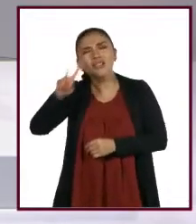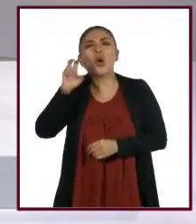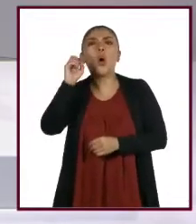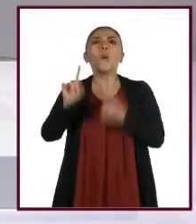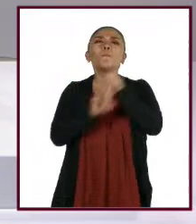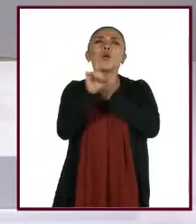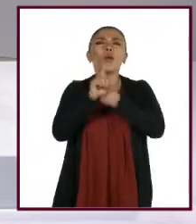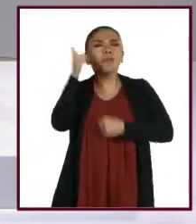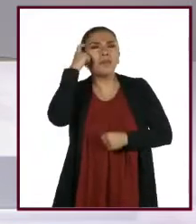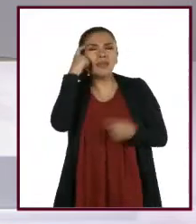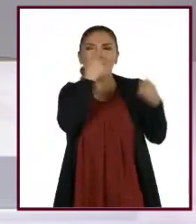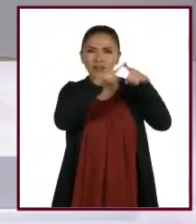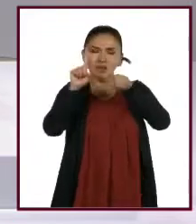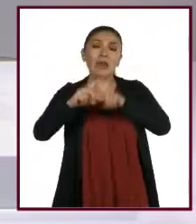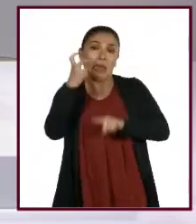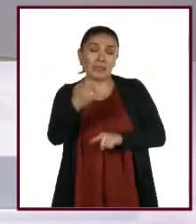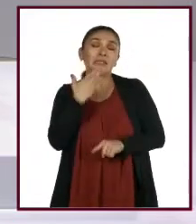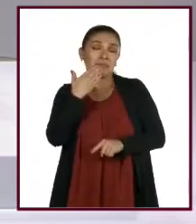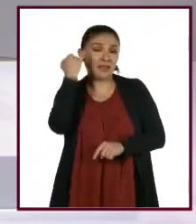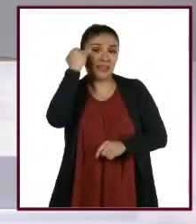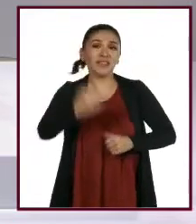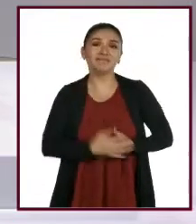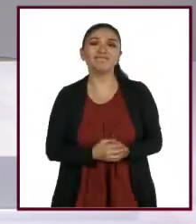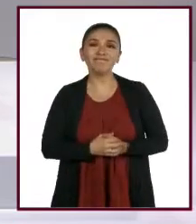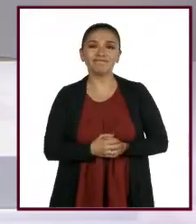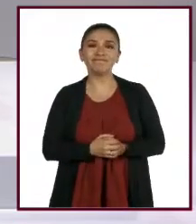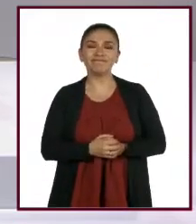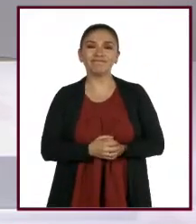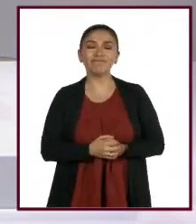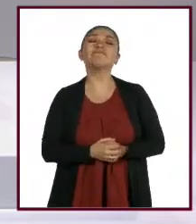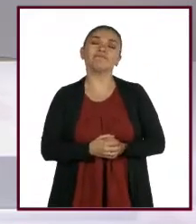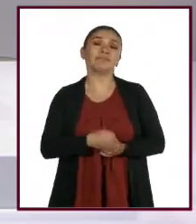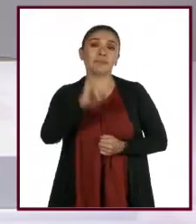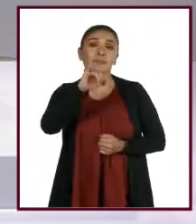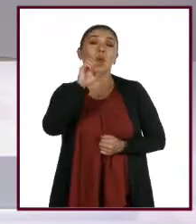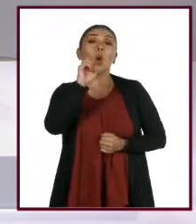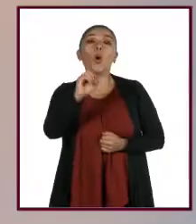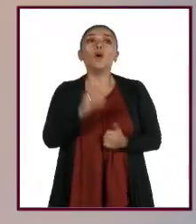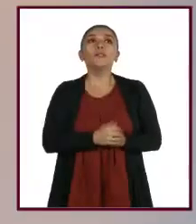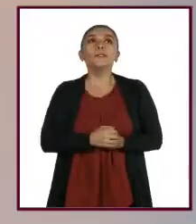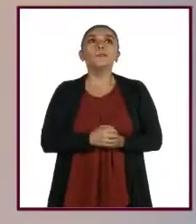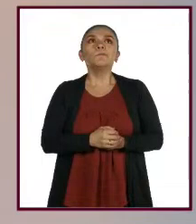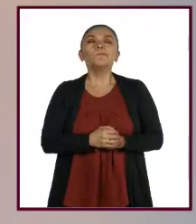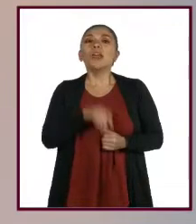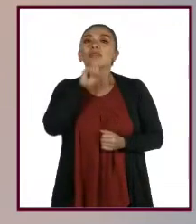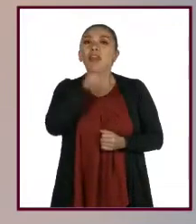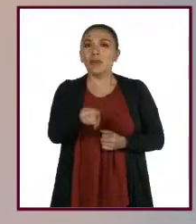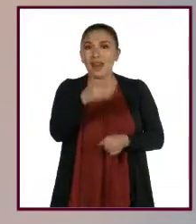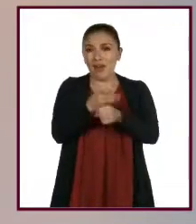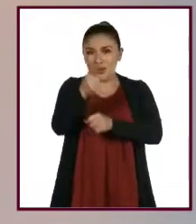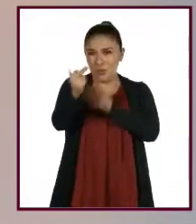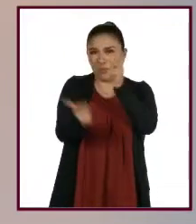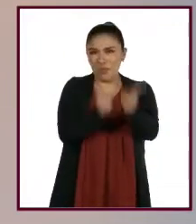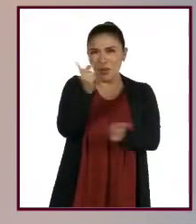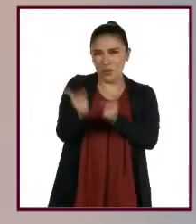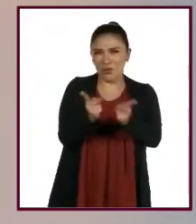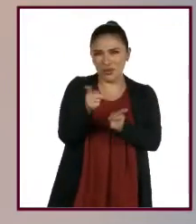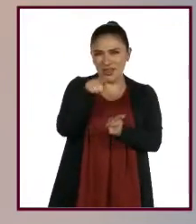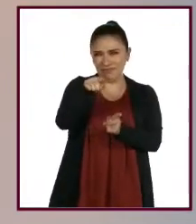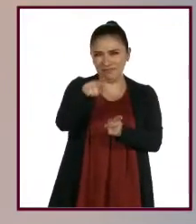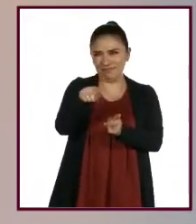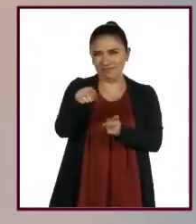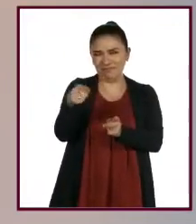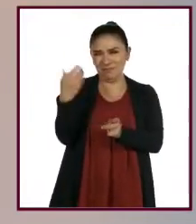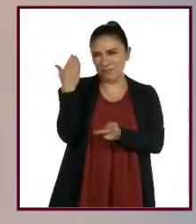qué pertinente que lo mencione. Claro, incluso hasta esta pregunta que nos hacen en